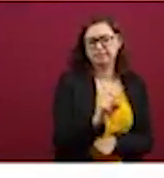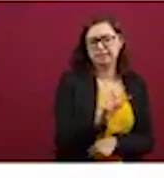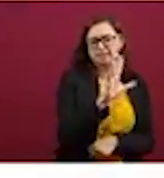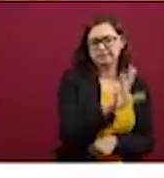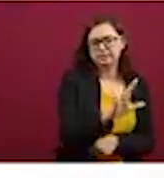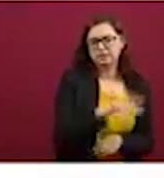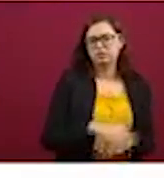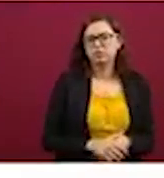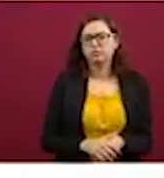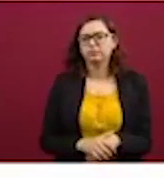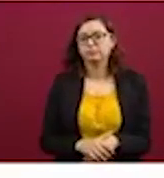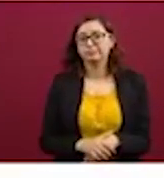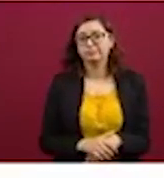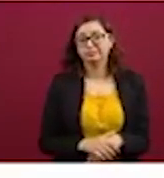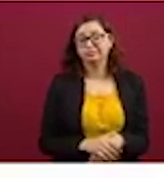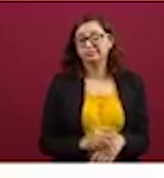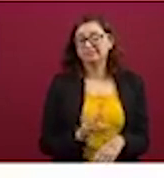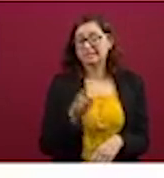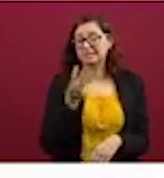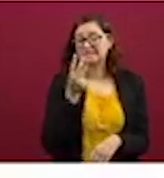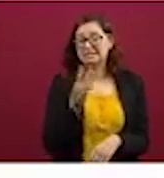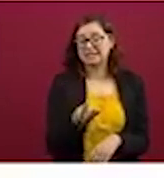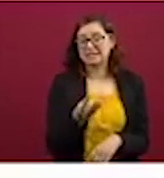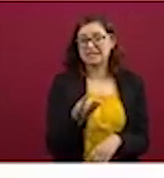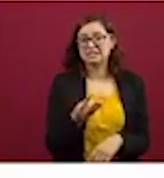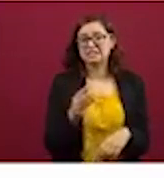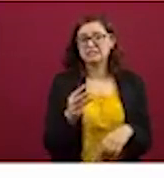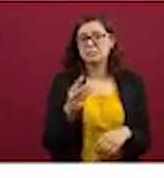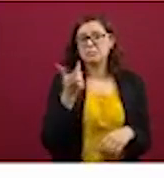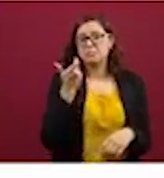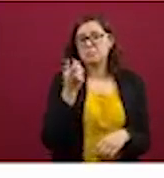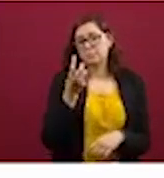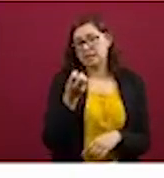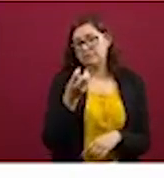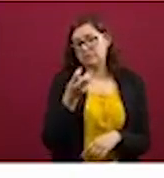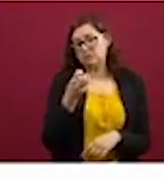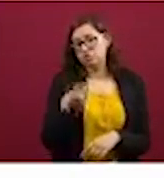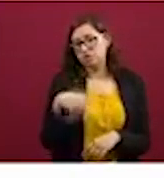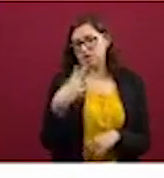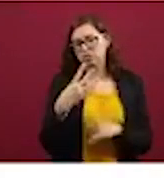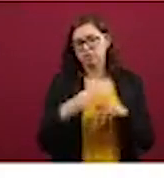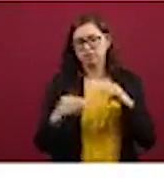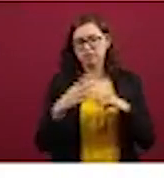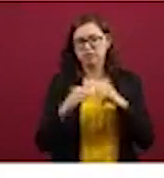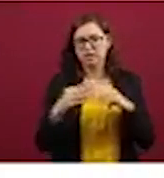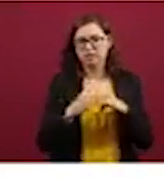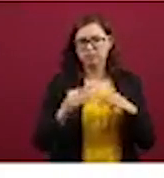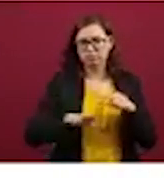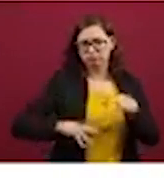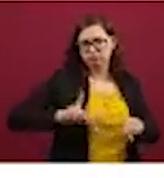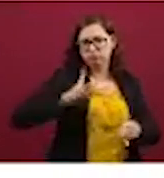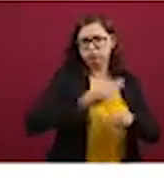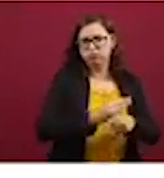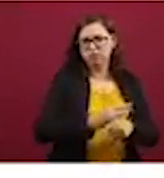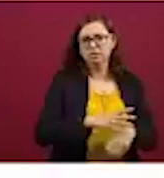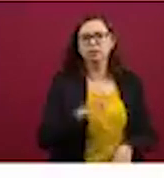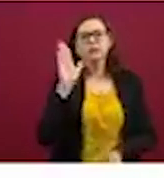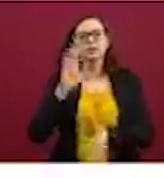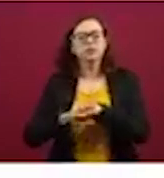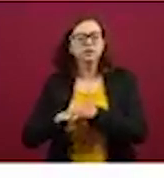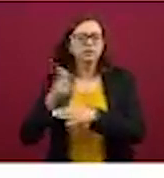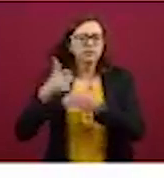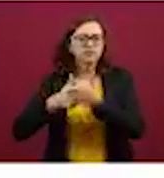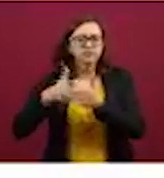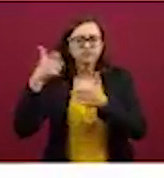llega a 3 pesos con 14 centavos por litro de diesel y el que da más económico